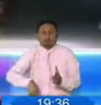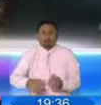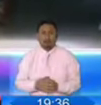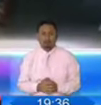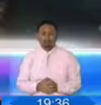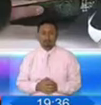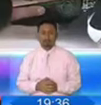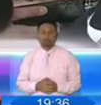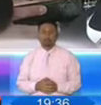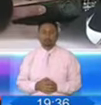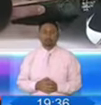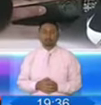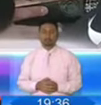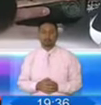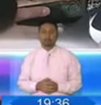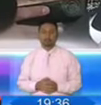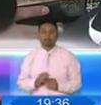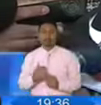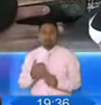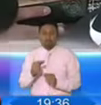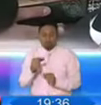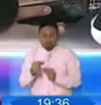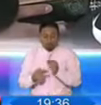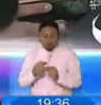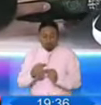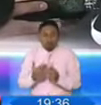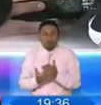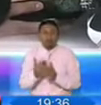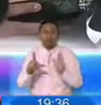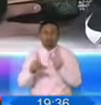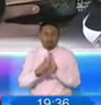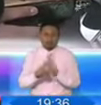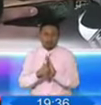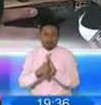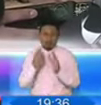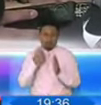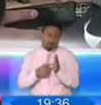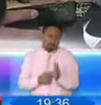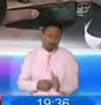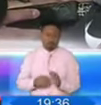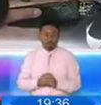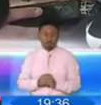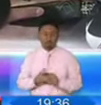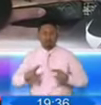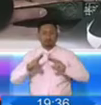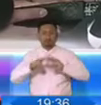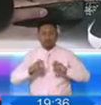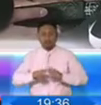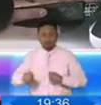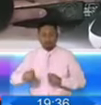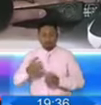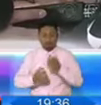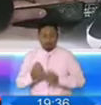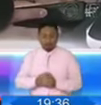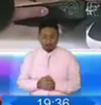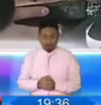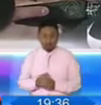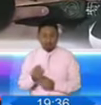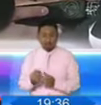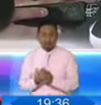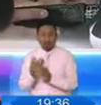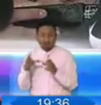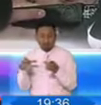este delito. Se fueron implementando una serie de políticas como, por ejemplo, la investigación de estos delitos. Se crearon